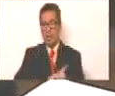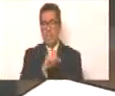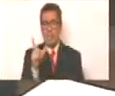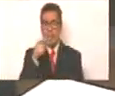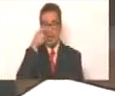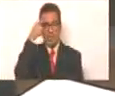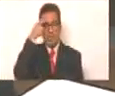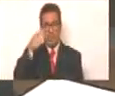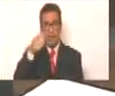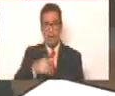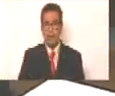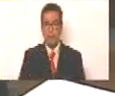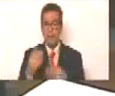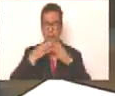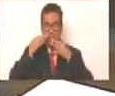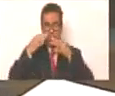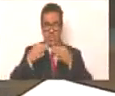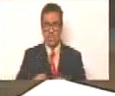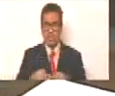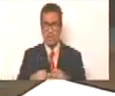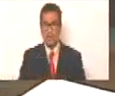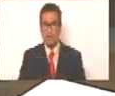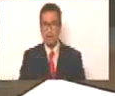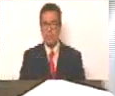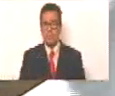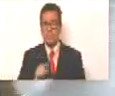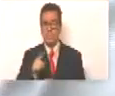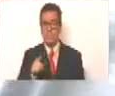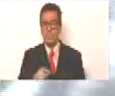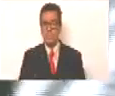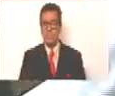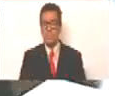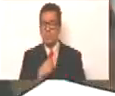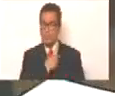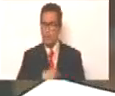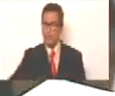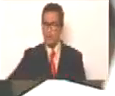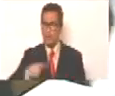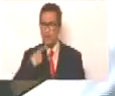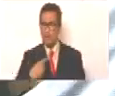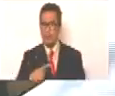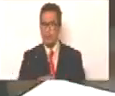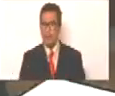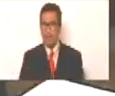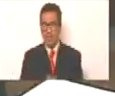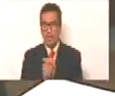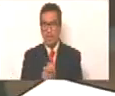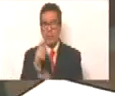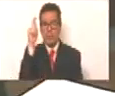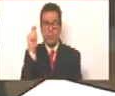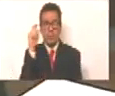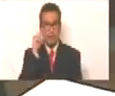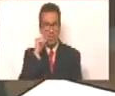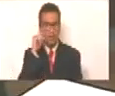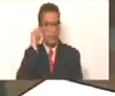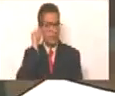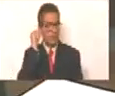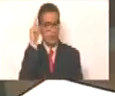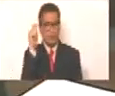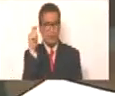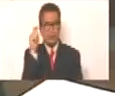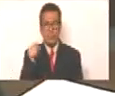es realmente un motivo, es motivo, presidente, colegas parlamentarios, parlamentarias, de un